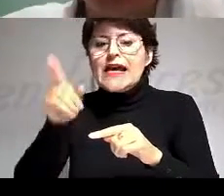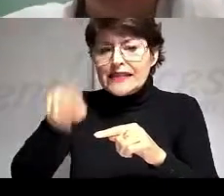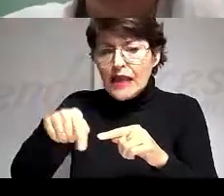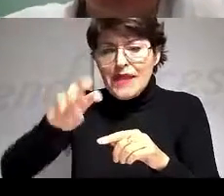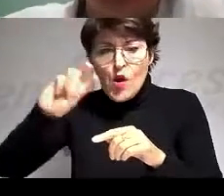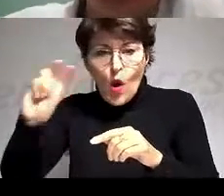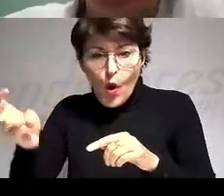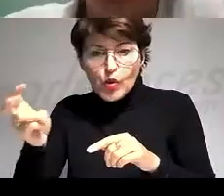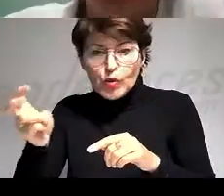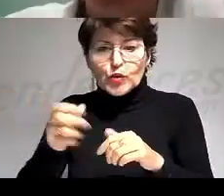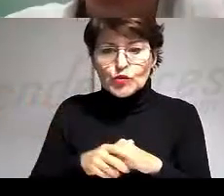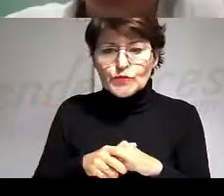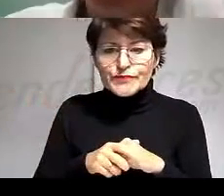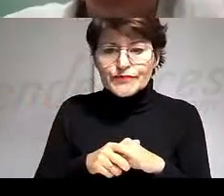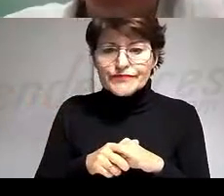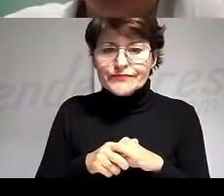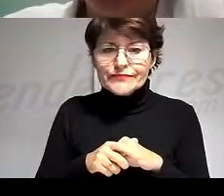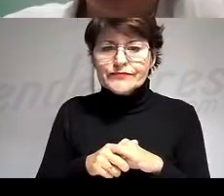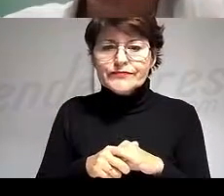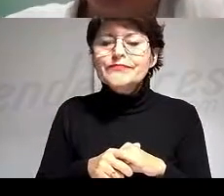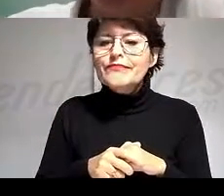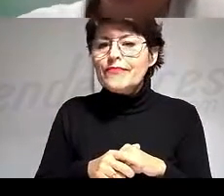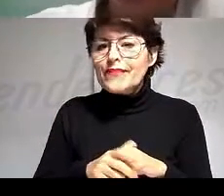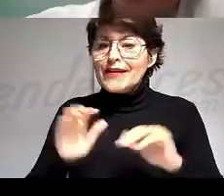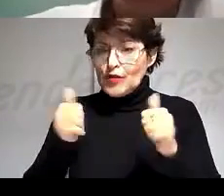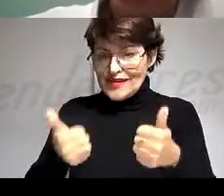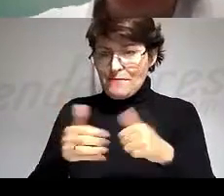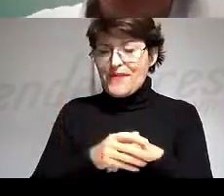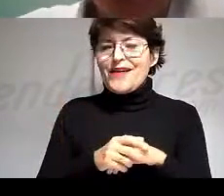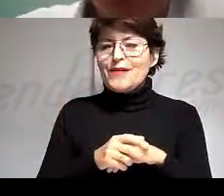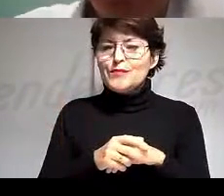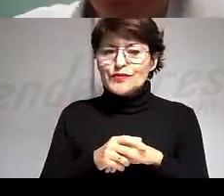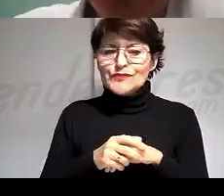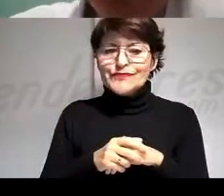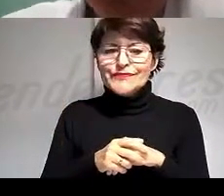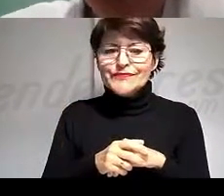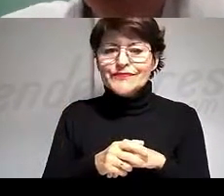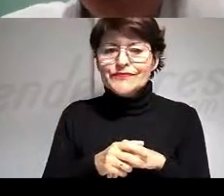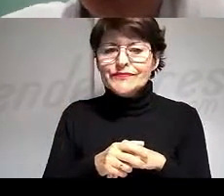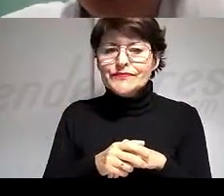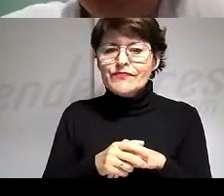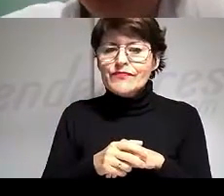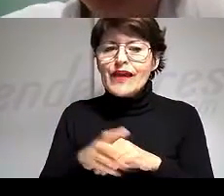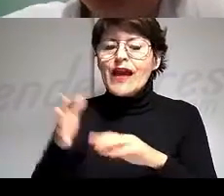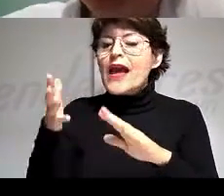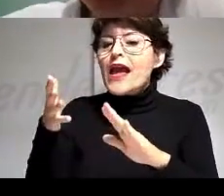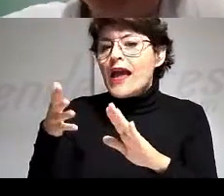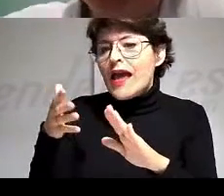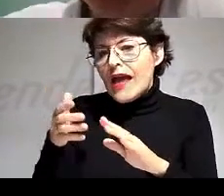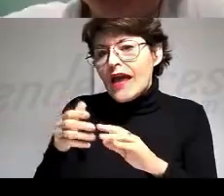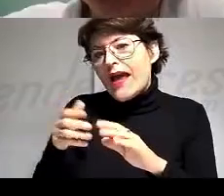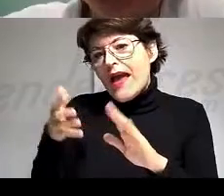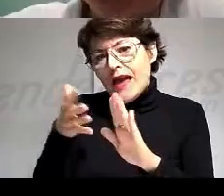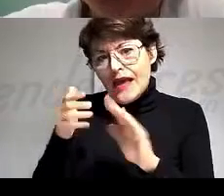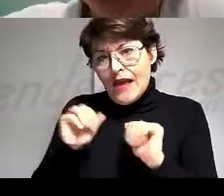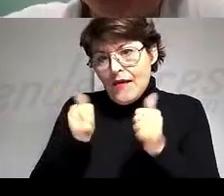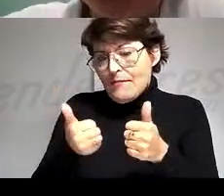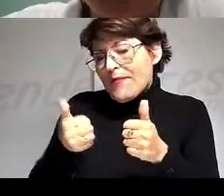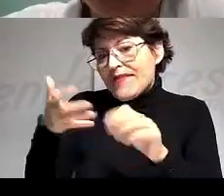vez, etcétera. Así que vamos a ello, Paco, a contarlos. Contaremos primero los LRCO para aquellas personas que no los conozcan y